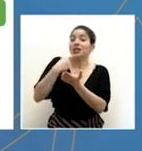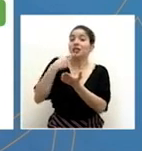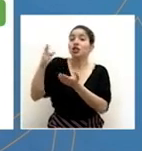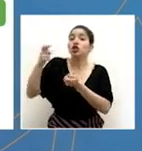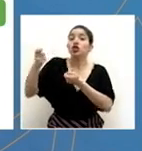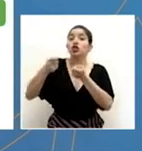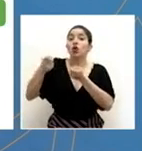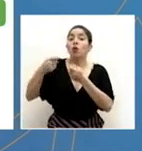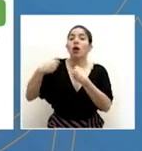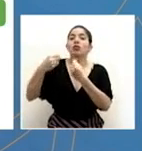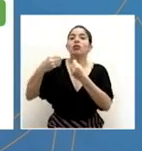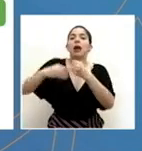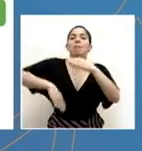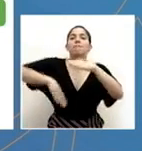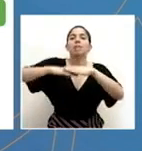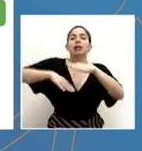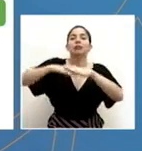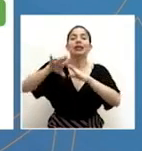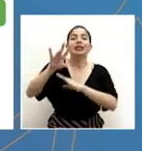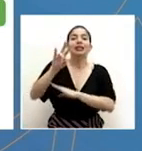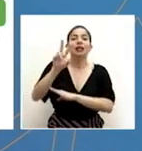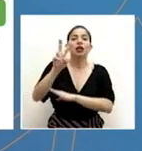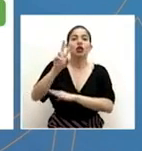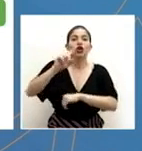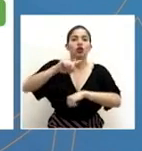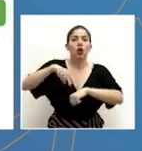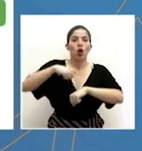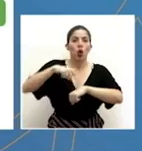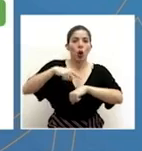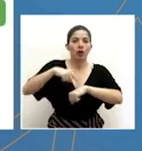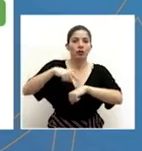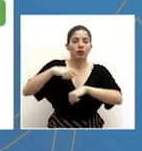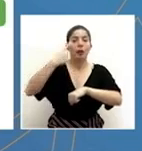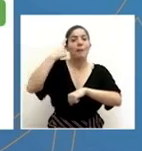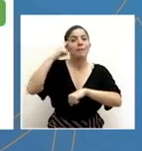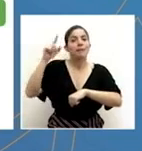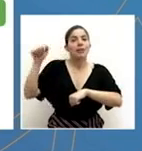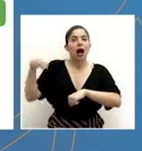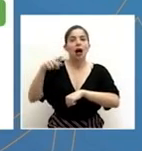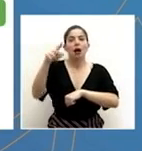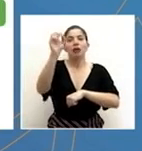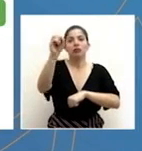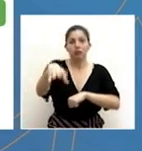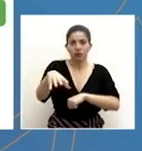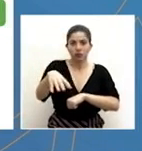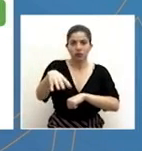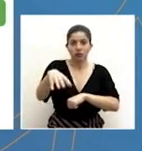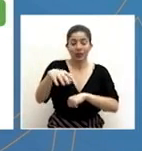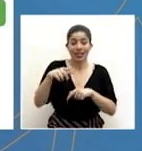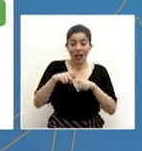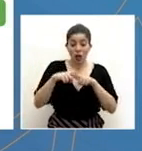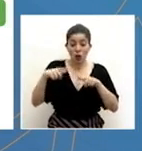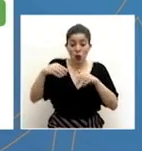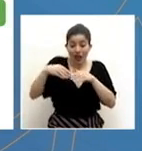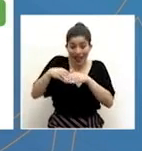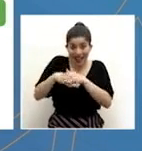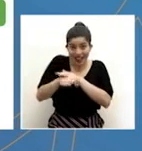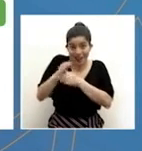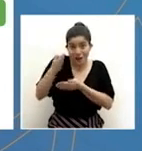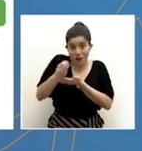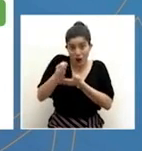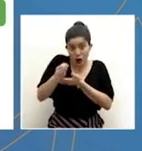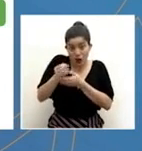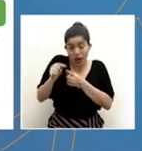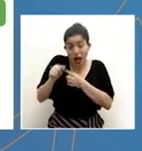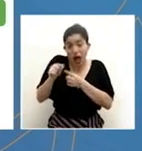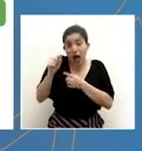transportista tiene hasta 72 horas para hacer la siguiente operación. Desde el punto de ingreso